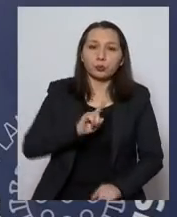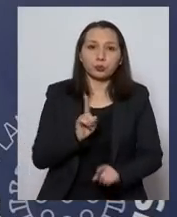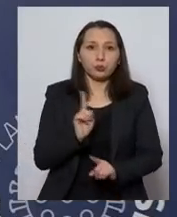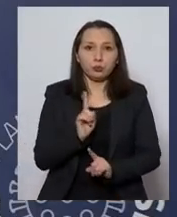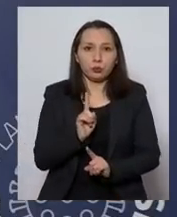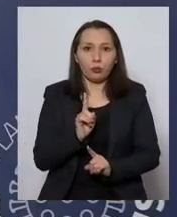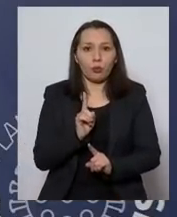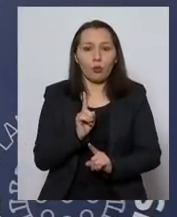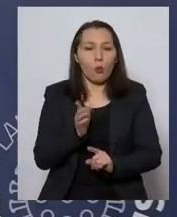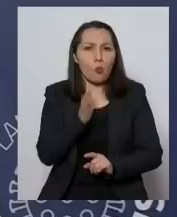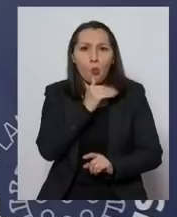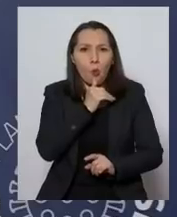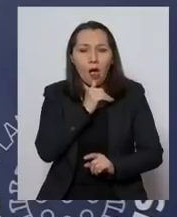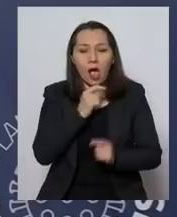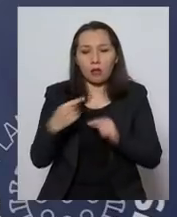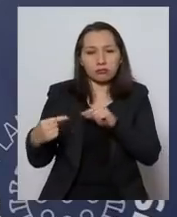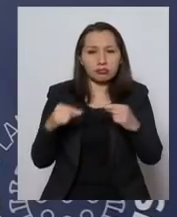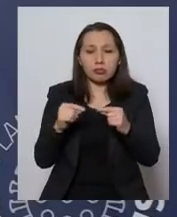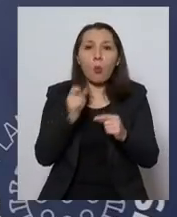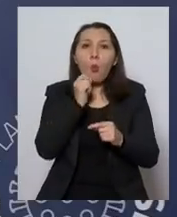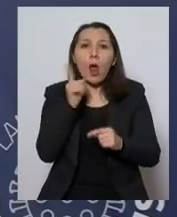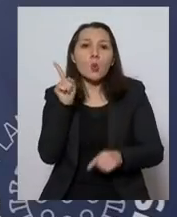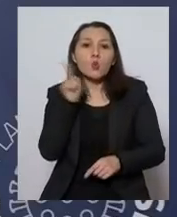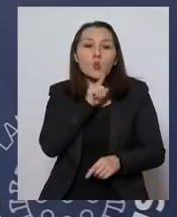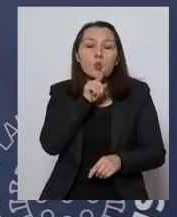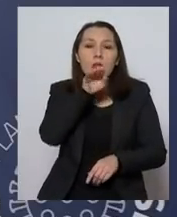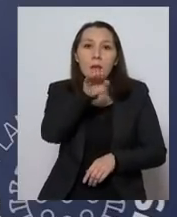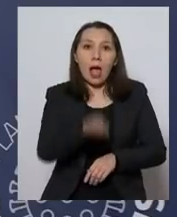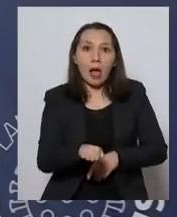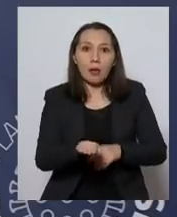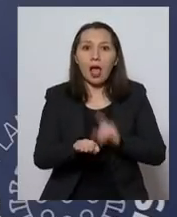hemos llegado al debate de la última cama.